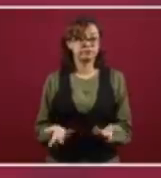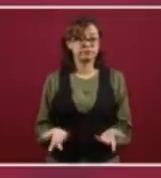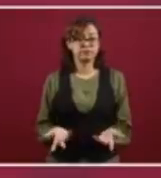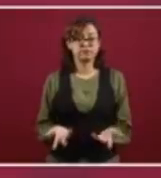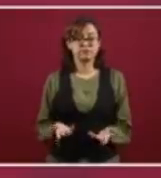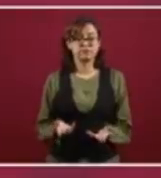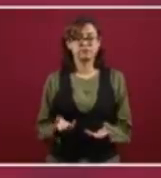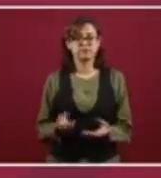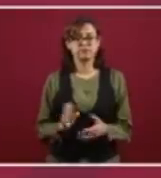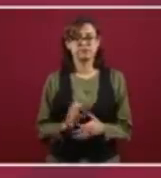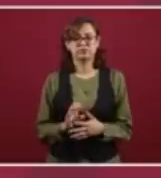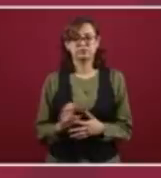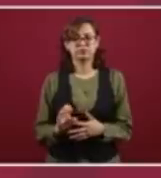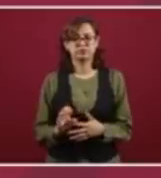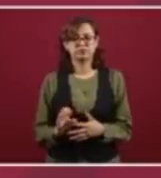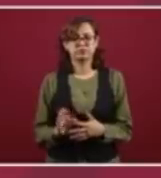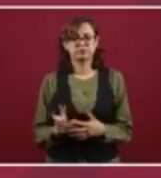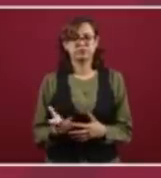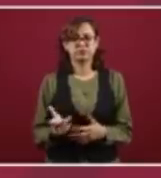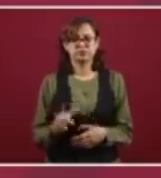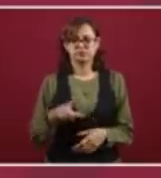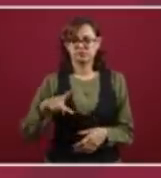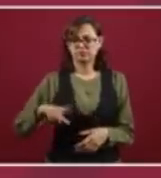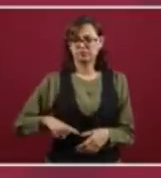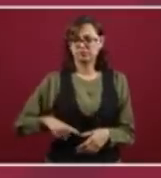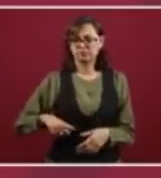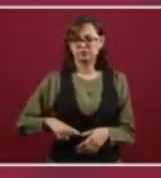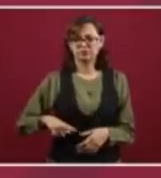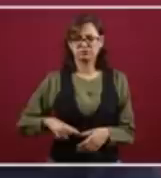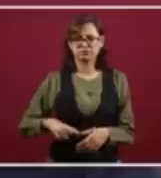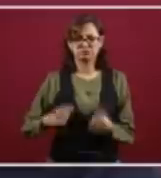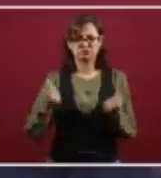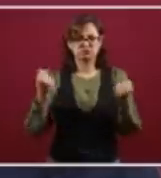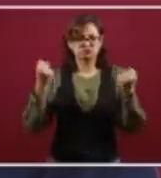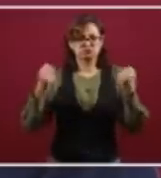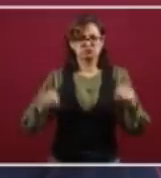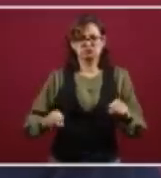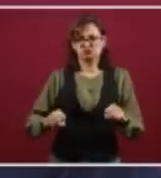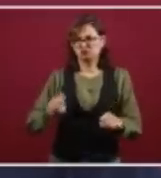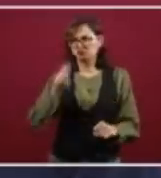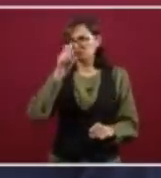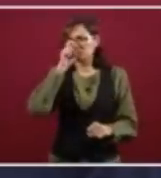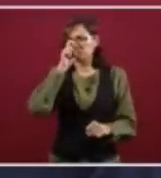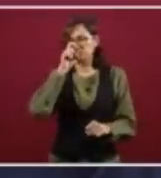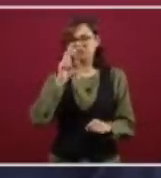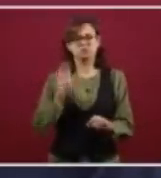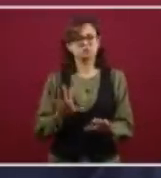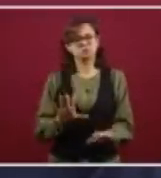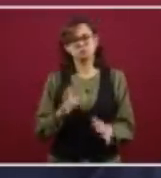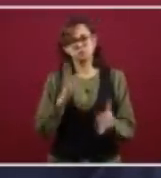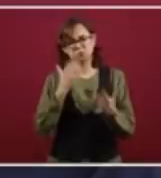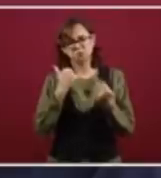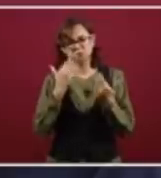no hay un gobierno autoritario y no es para